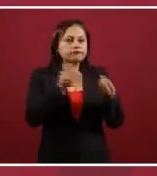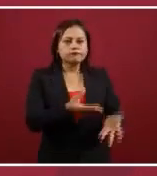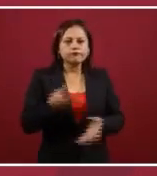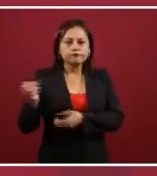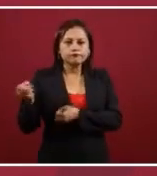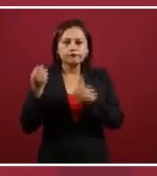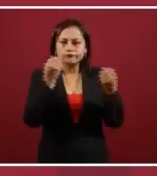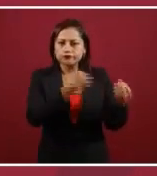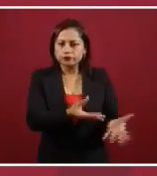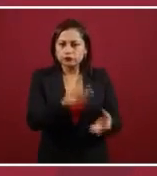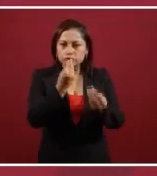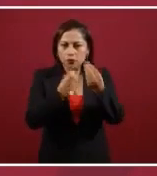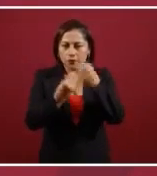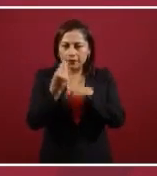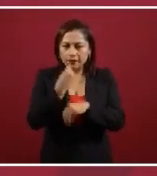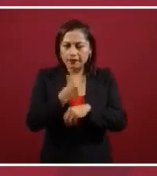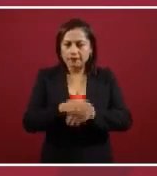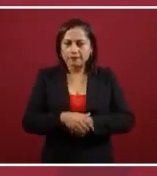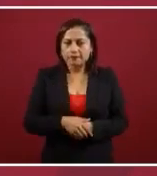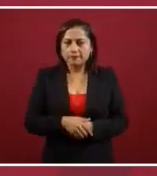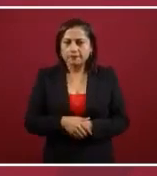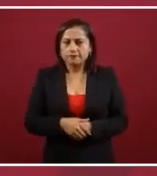comprar